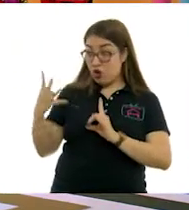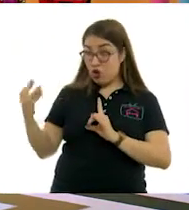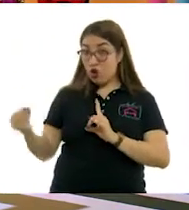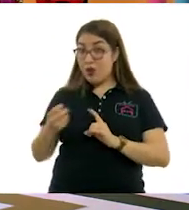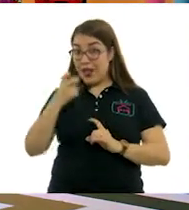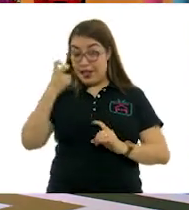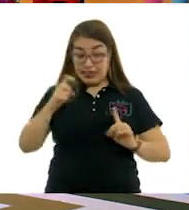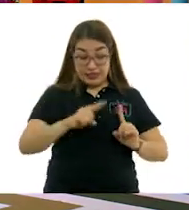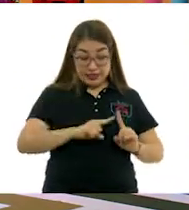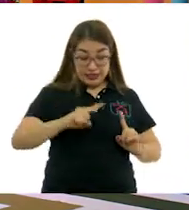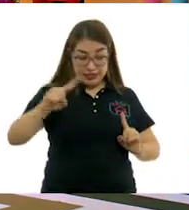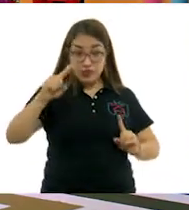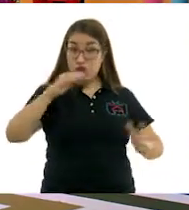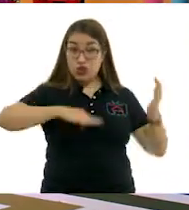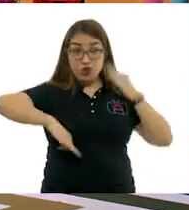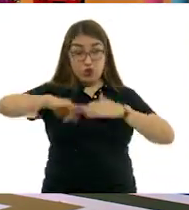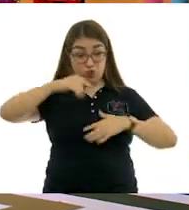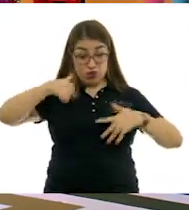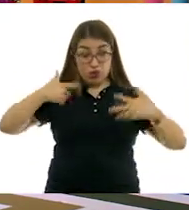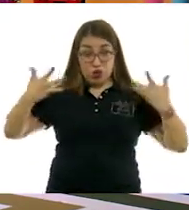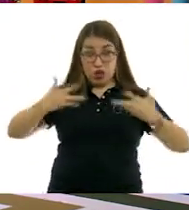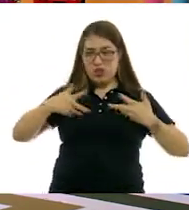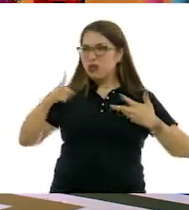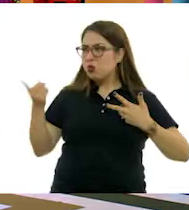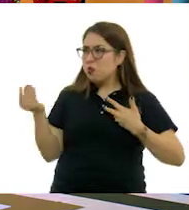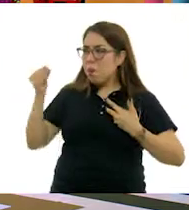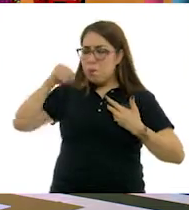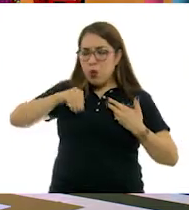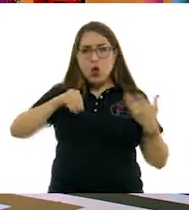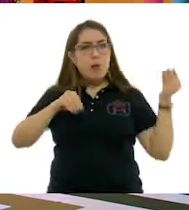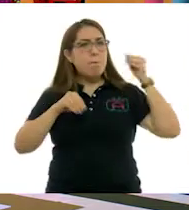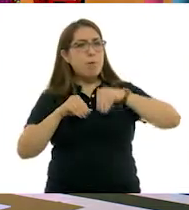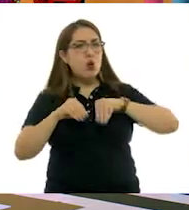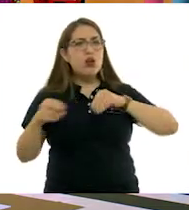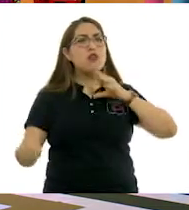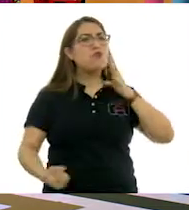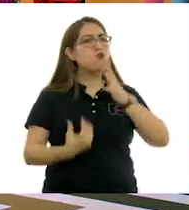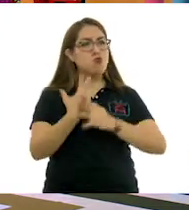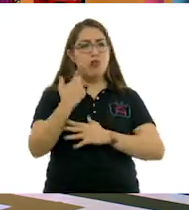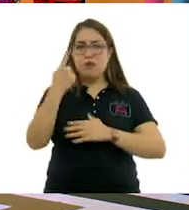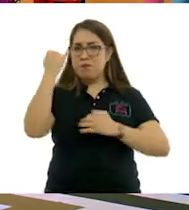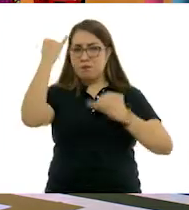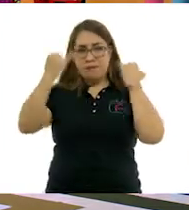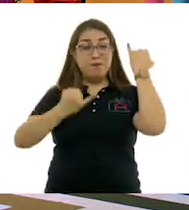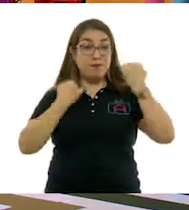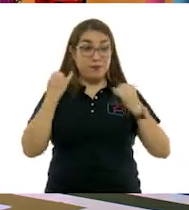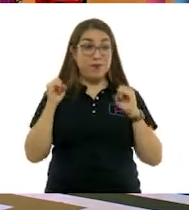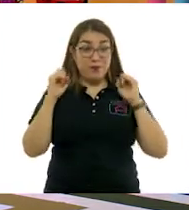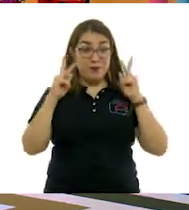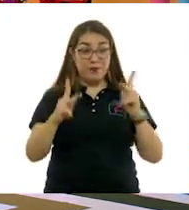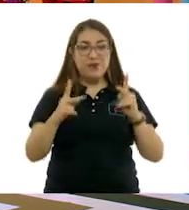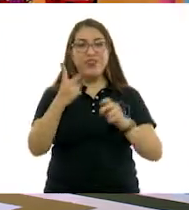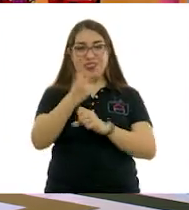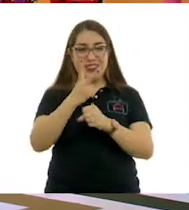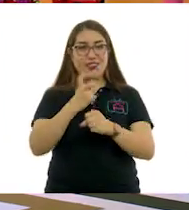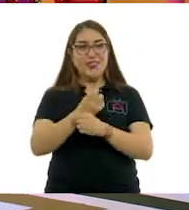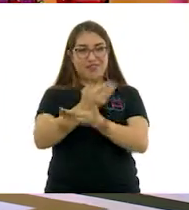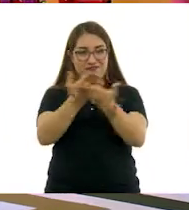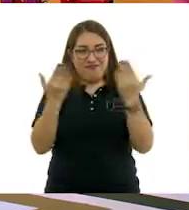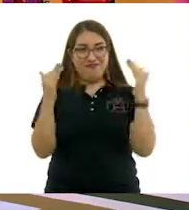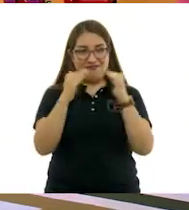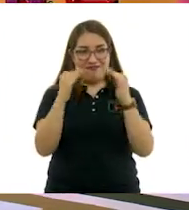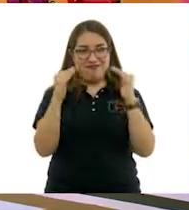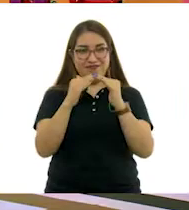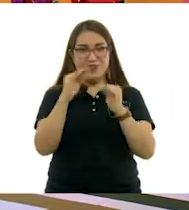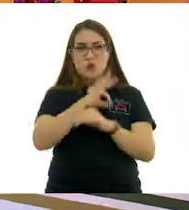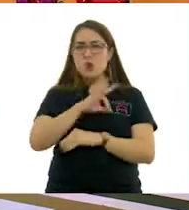esta trayectoria que yo haga, tú le puedes cambiar los desplazamientos como a ti se te ocurra. ¿Sale? Los invito allá en casa a